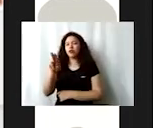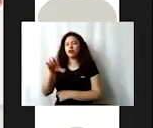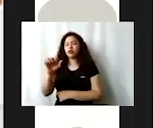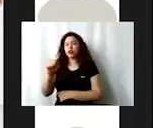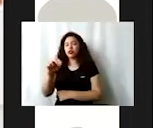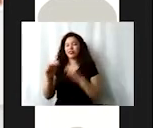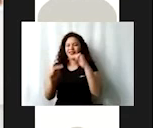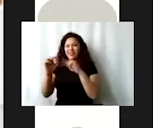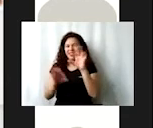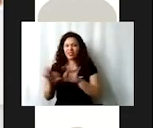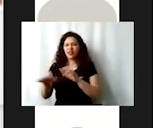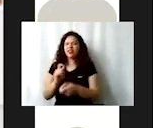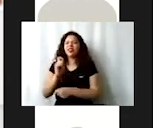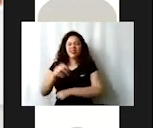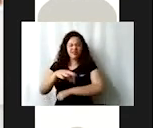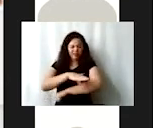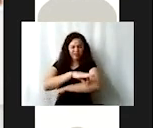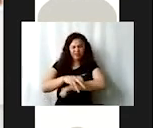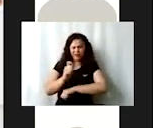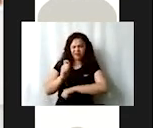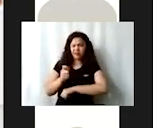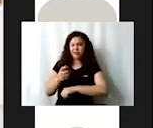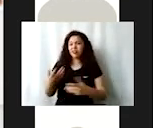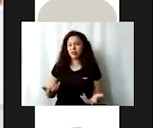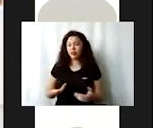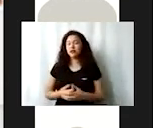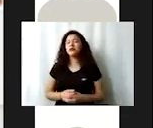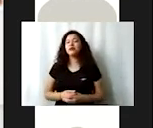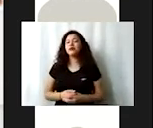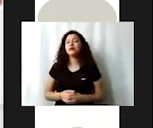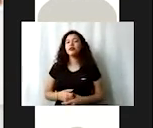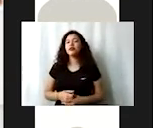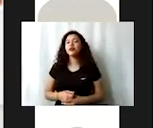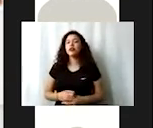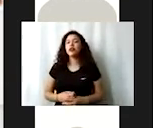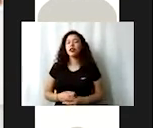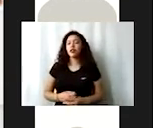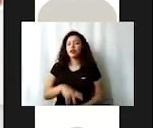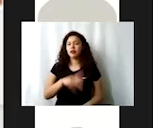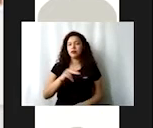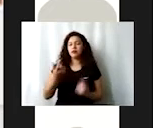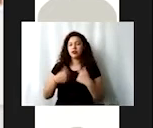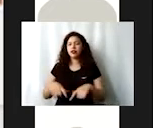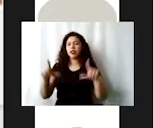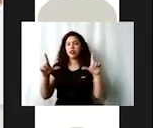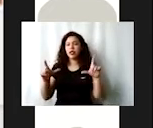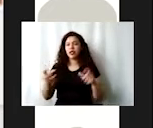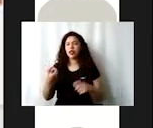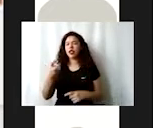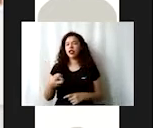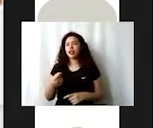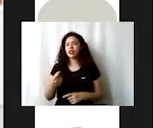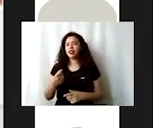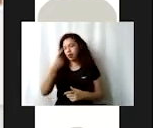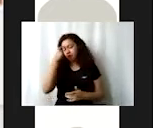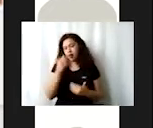diseño del puesto? El diseño del puesto, como bien lo refiere aquí mi diapositiva, es ese